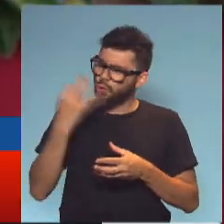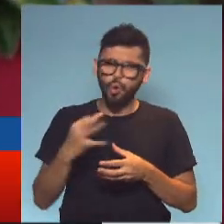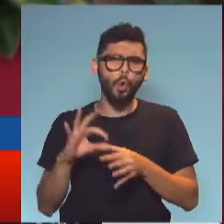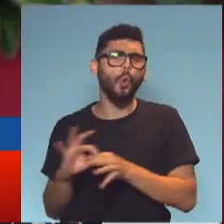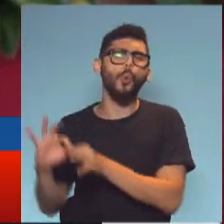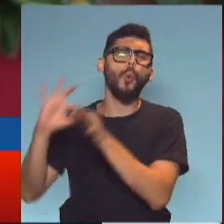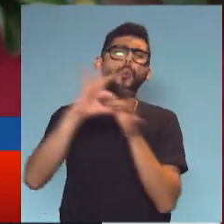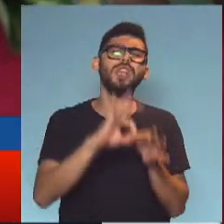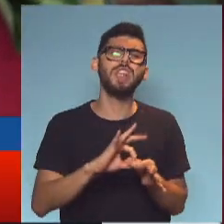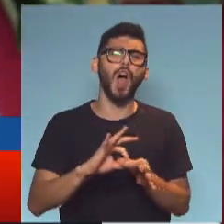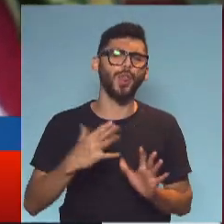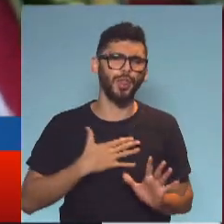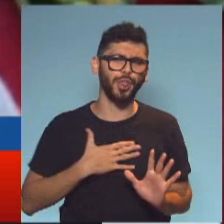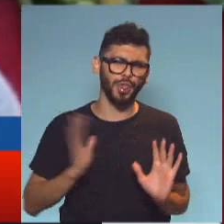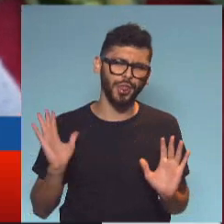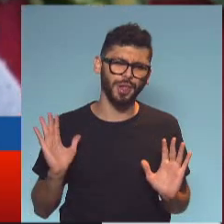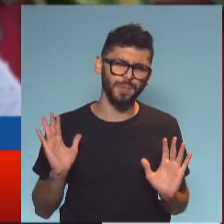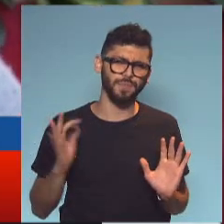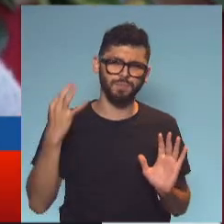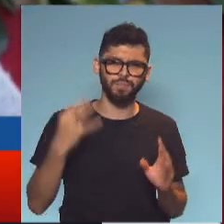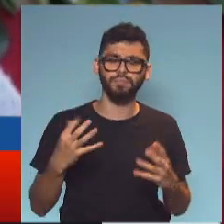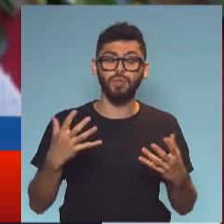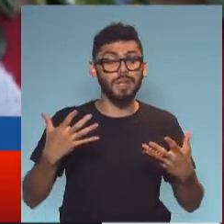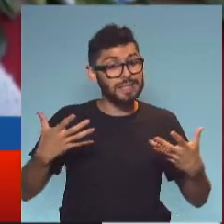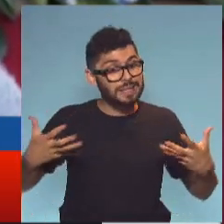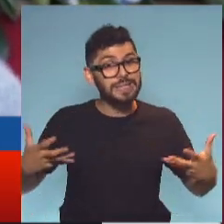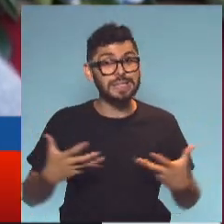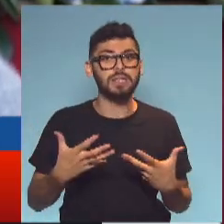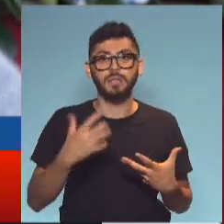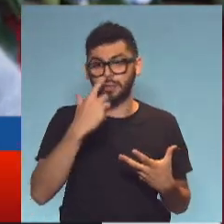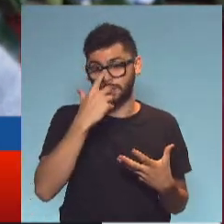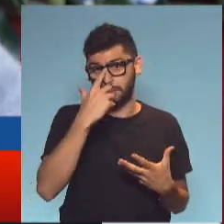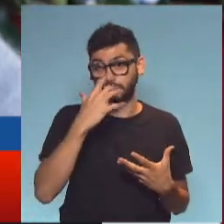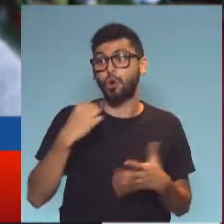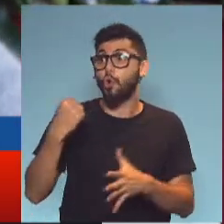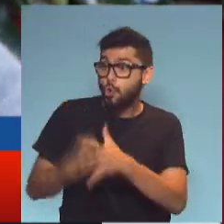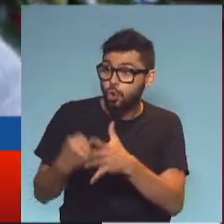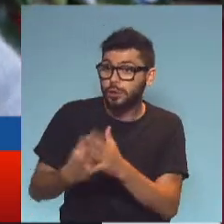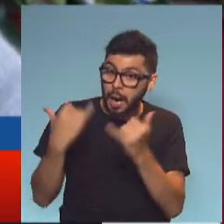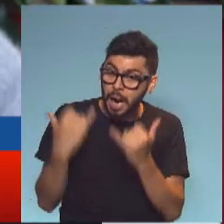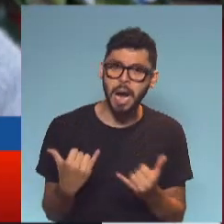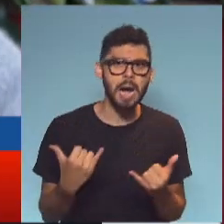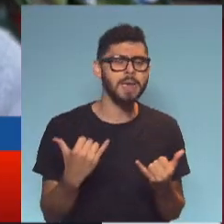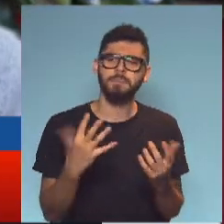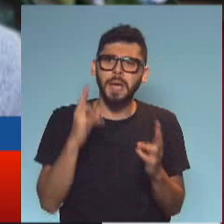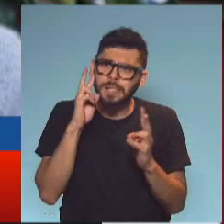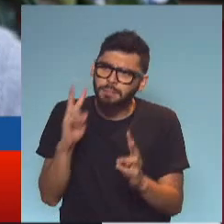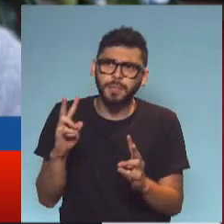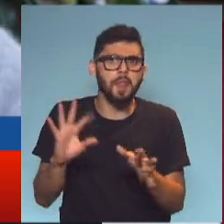nacional, de encuentro, de reconocimiento que hay causas, hay luchas que debemos de